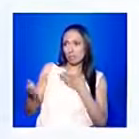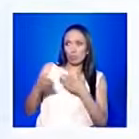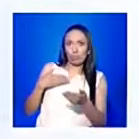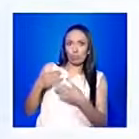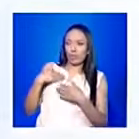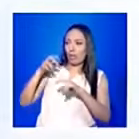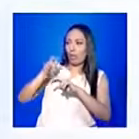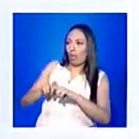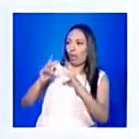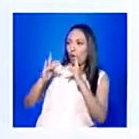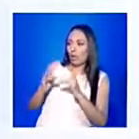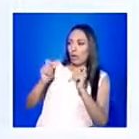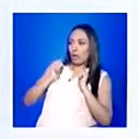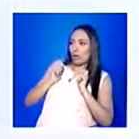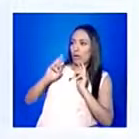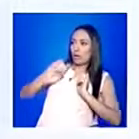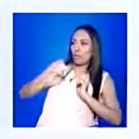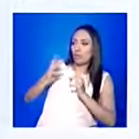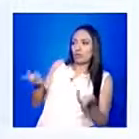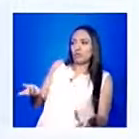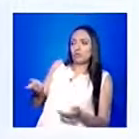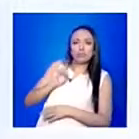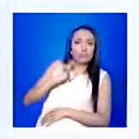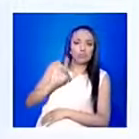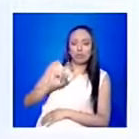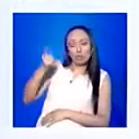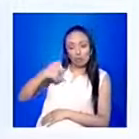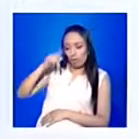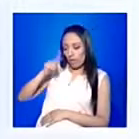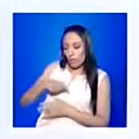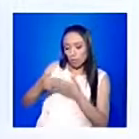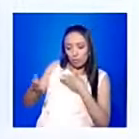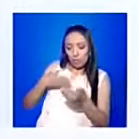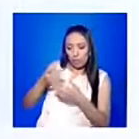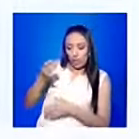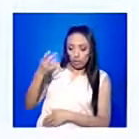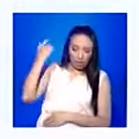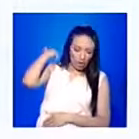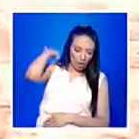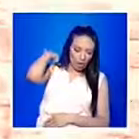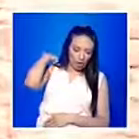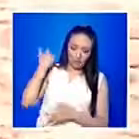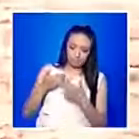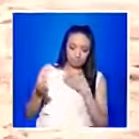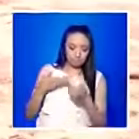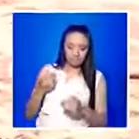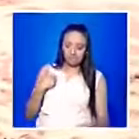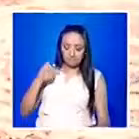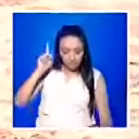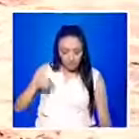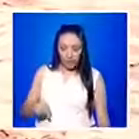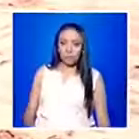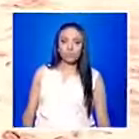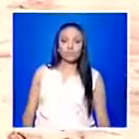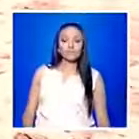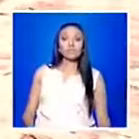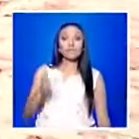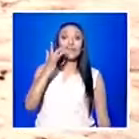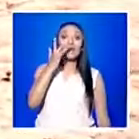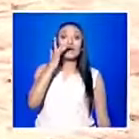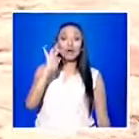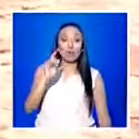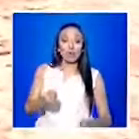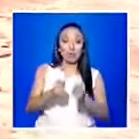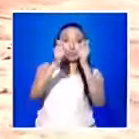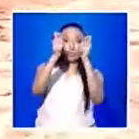aquí acostada, no vine tan lejos entrenando tan duro para quedarme aquí acostada por un dolor. Por las medallas obtenidas en el Mundial de